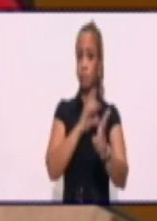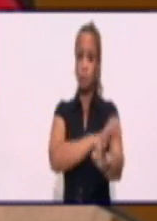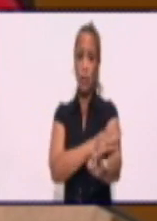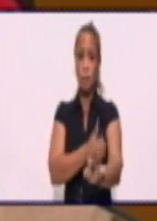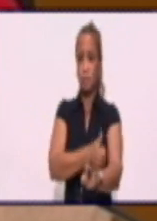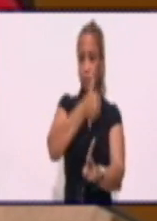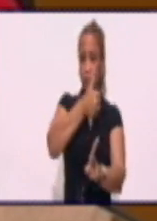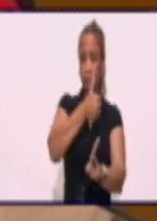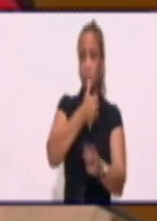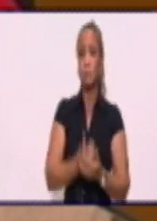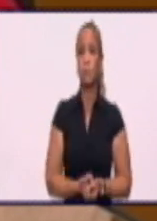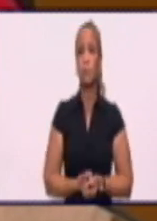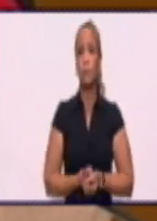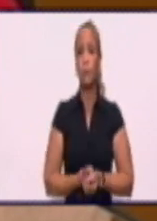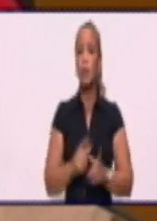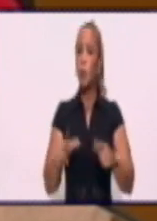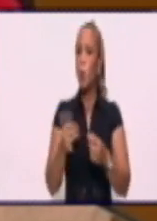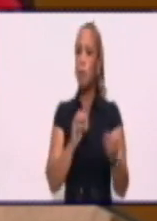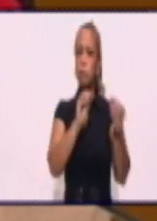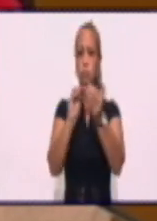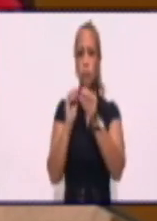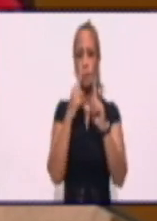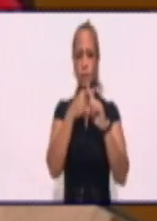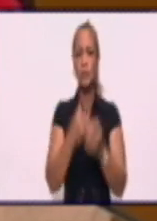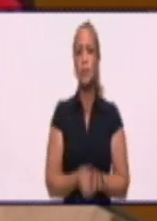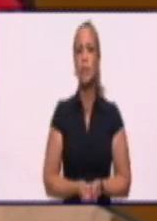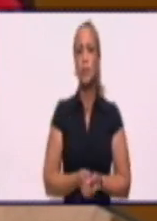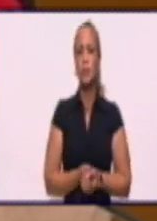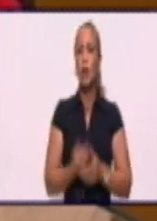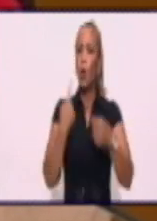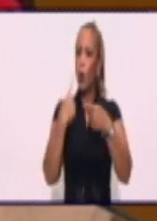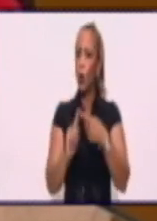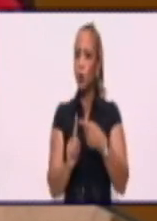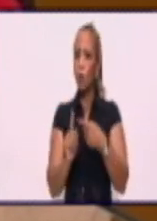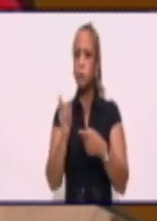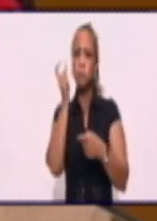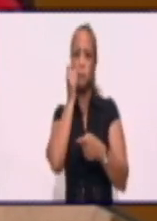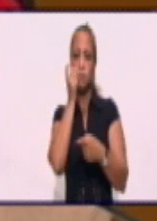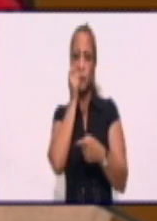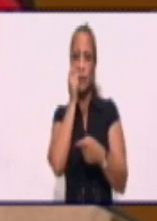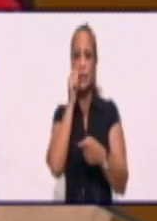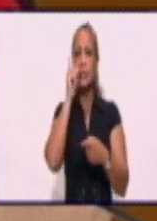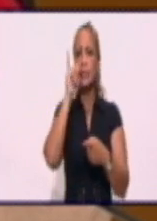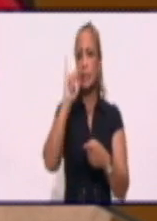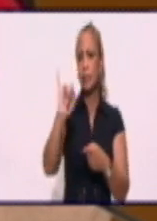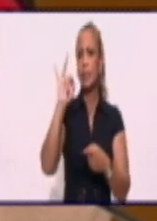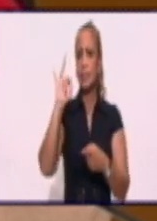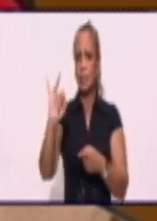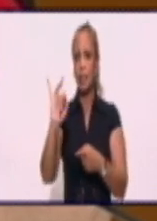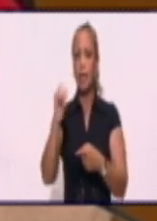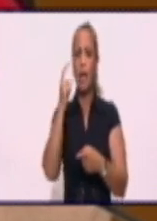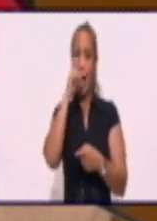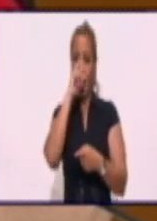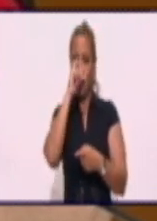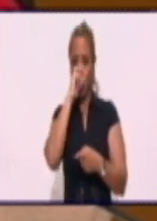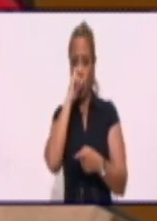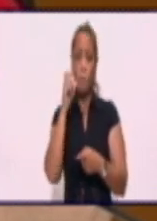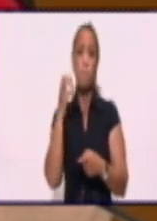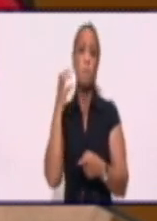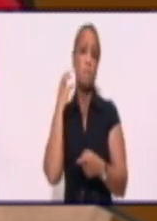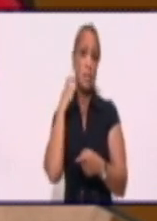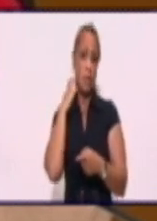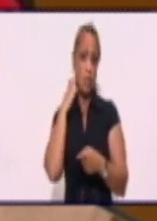también perteneciente a un área en transmisión. Otro paciente masculino de 67 años de Manzanillo, hipertenso